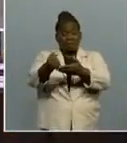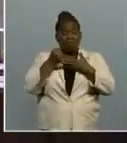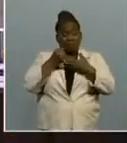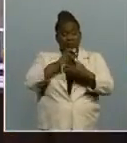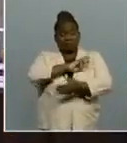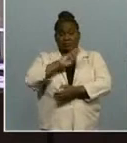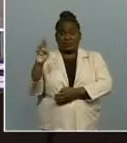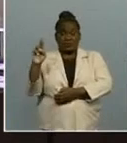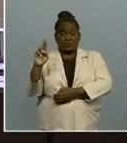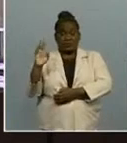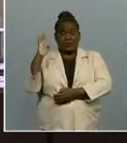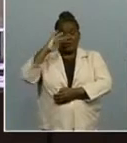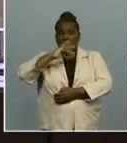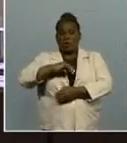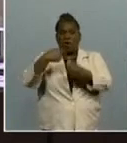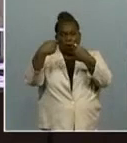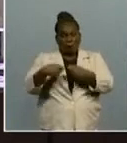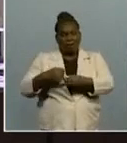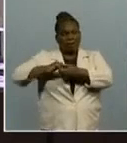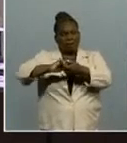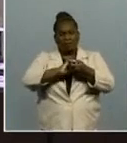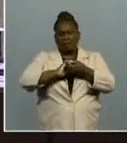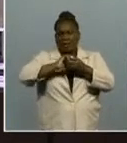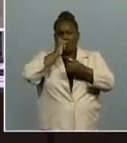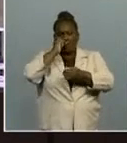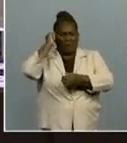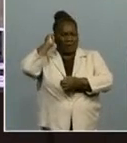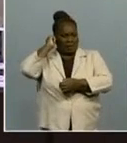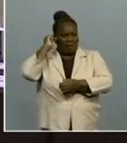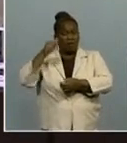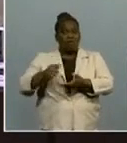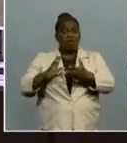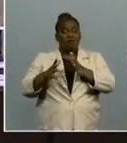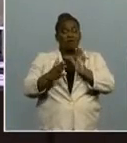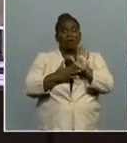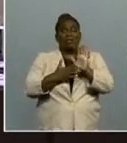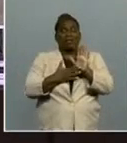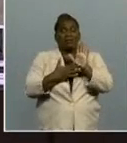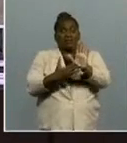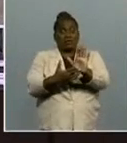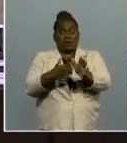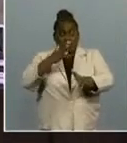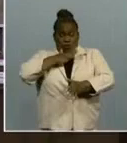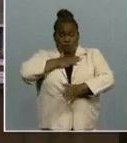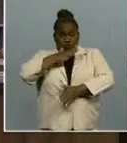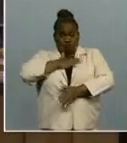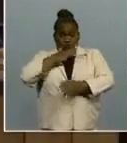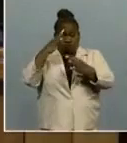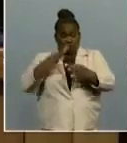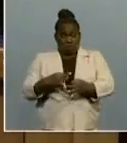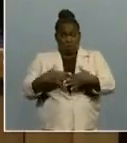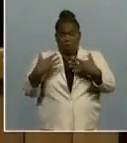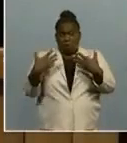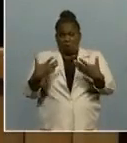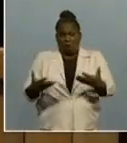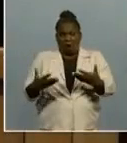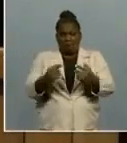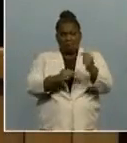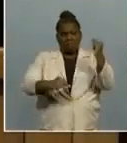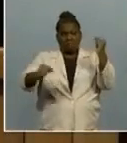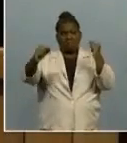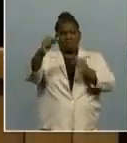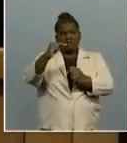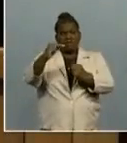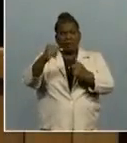no es sólo un deber de compañeros es un modo demostrarnos a nosotros mismos cuáles son las principales cualidades